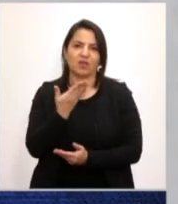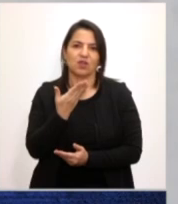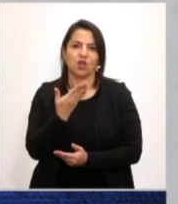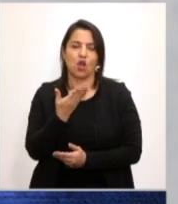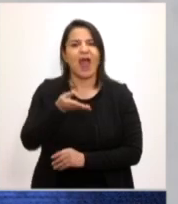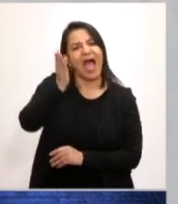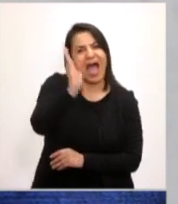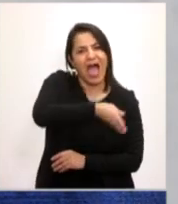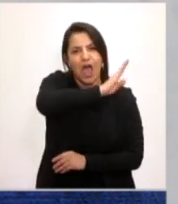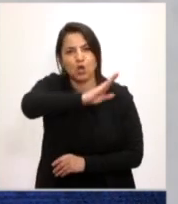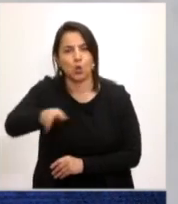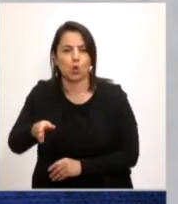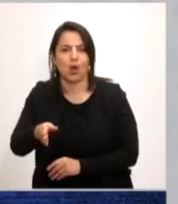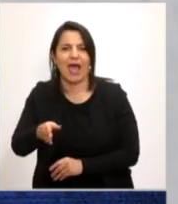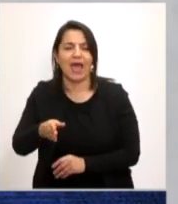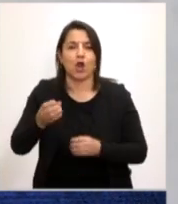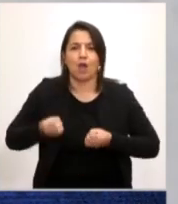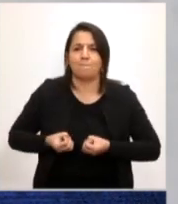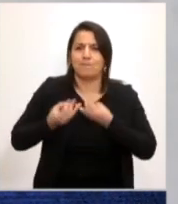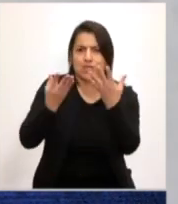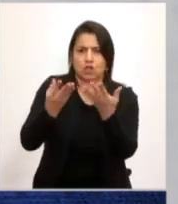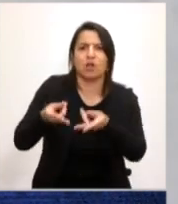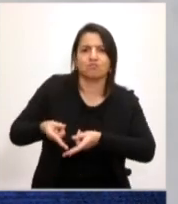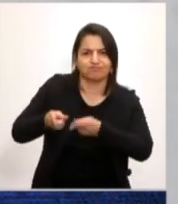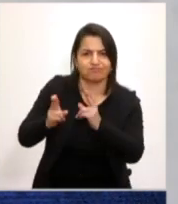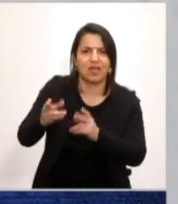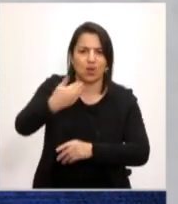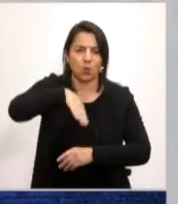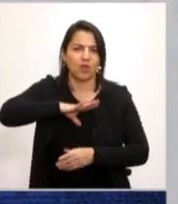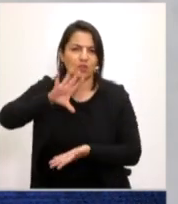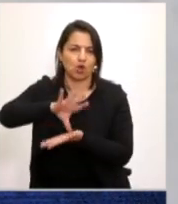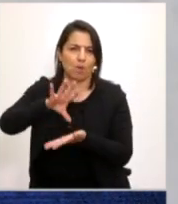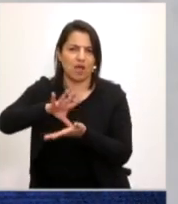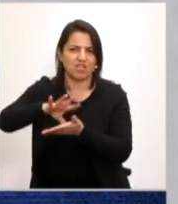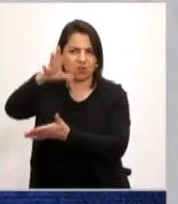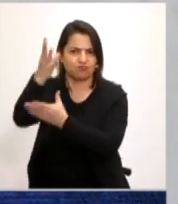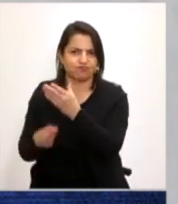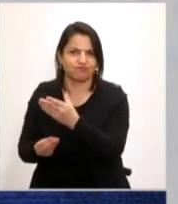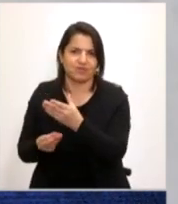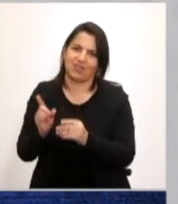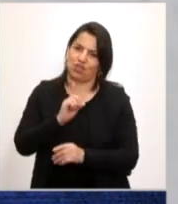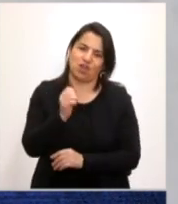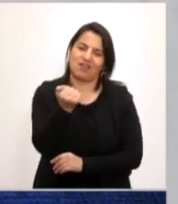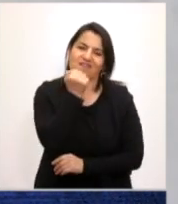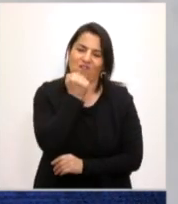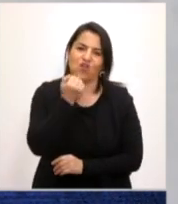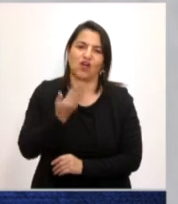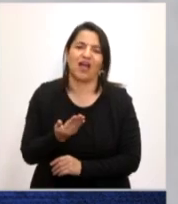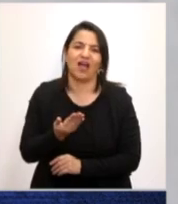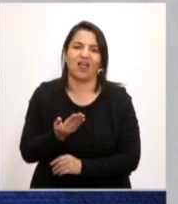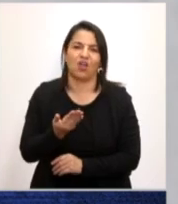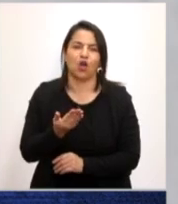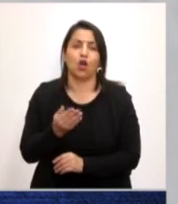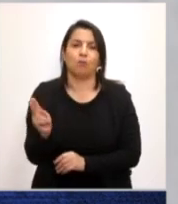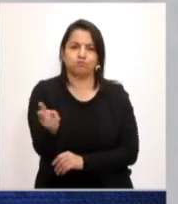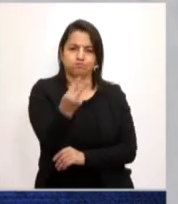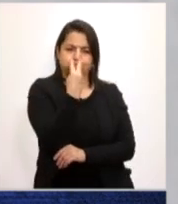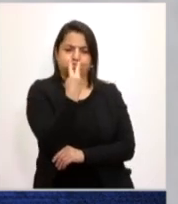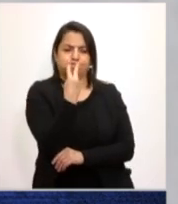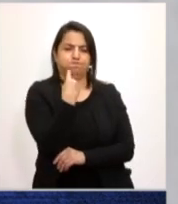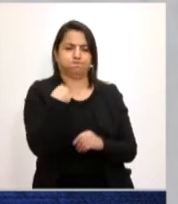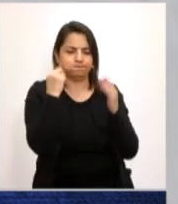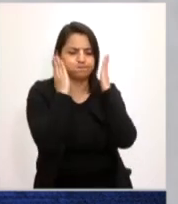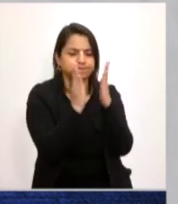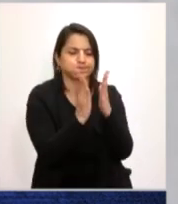hacer desaparecer expresiones legítimas de nuestro país es sin duda un camino equivocado. Debemos salir del ensimismamiento de lo